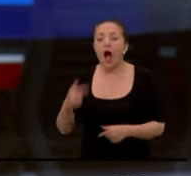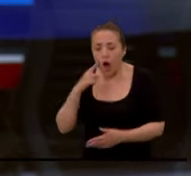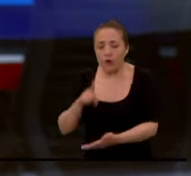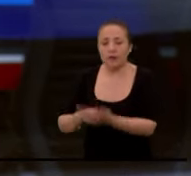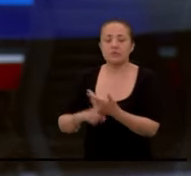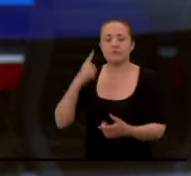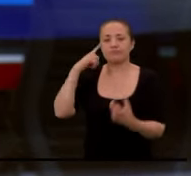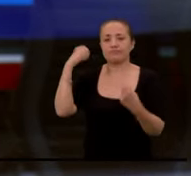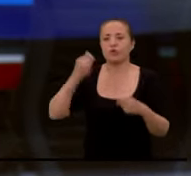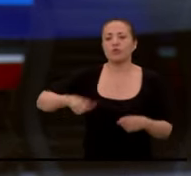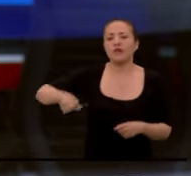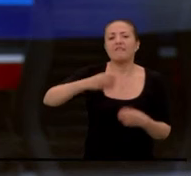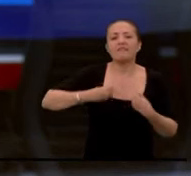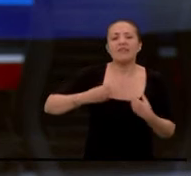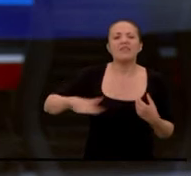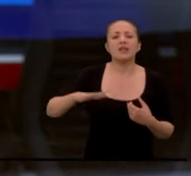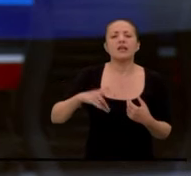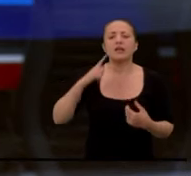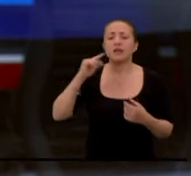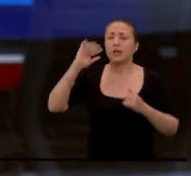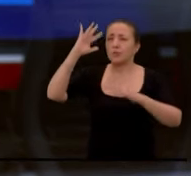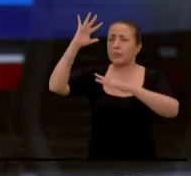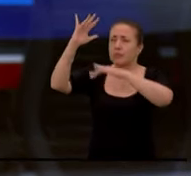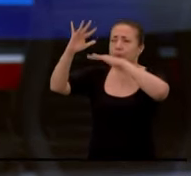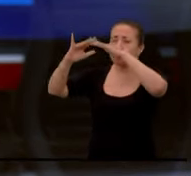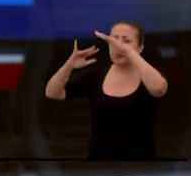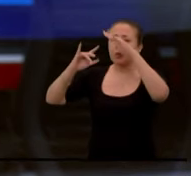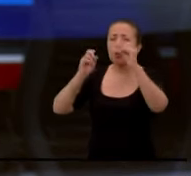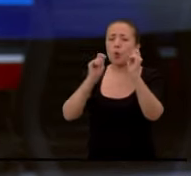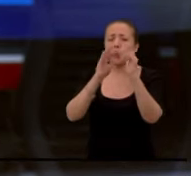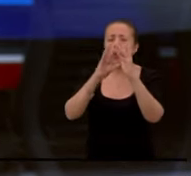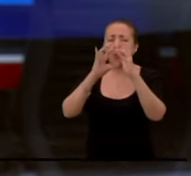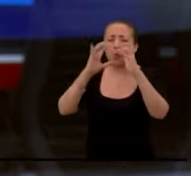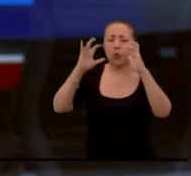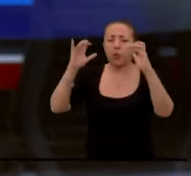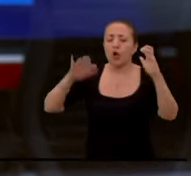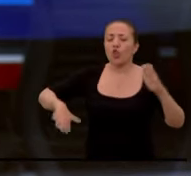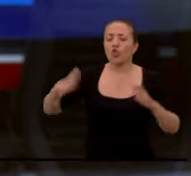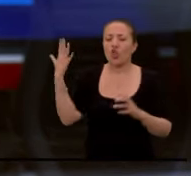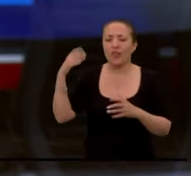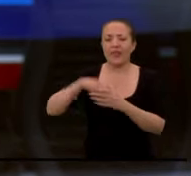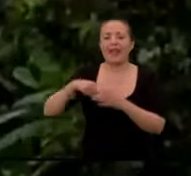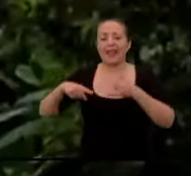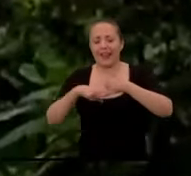sus habitantes. Una espesa nube de humo cubre a Leticia y parte de la Amazonía.